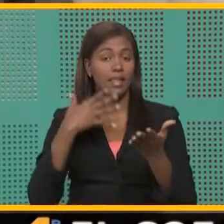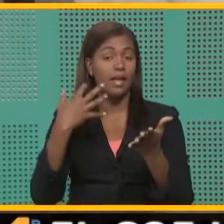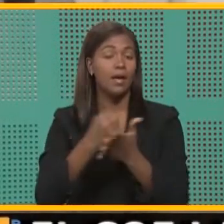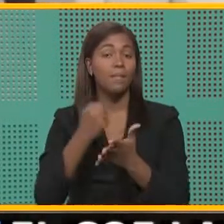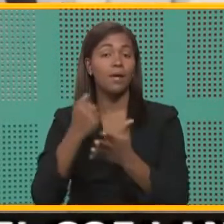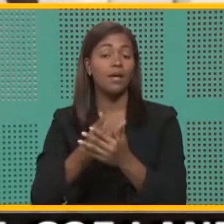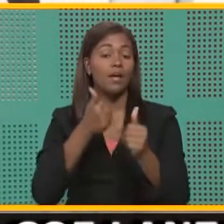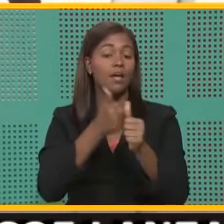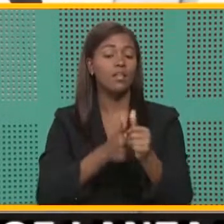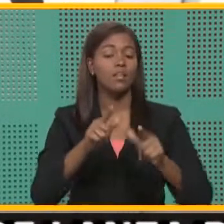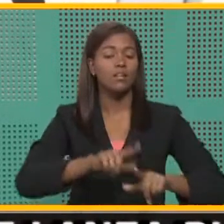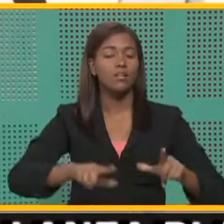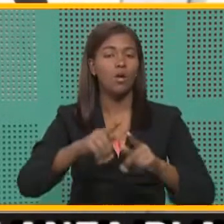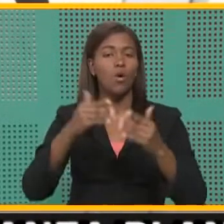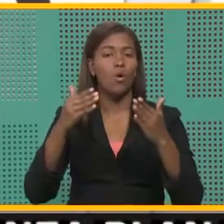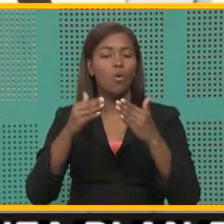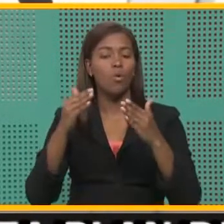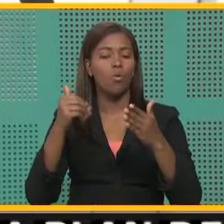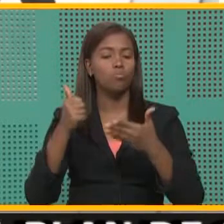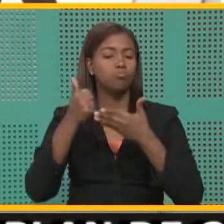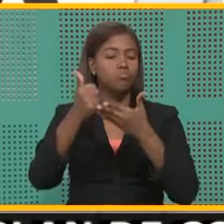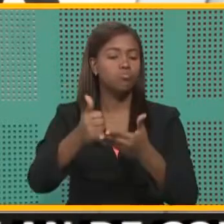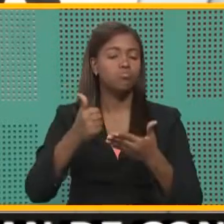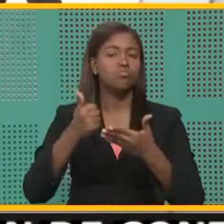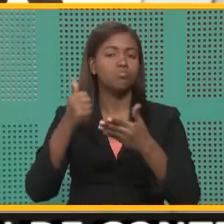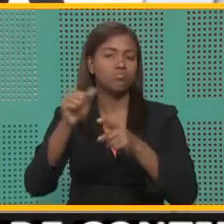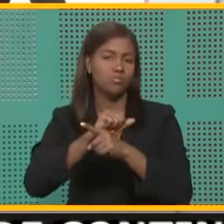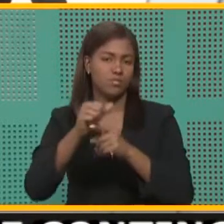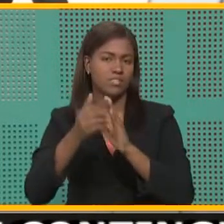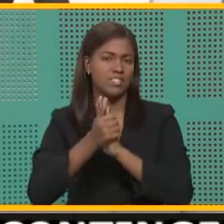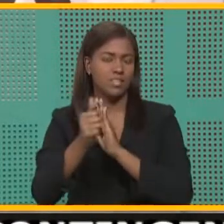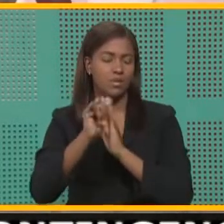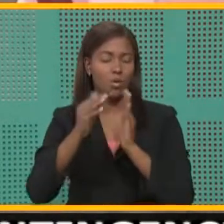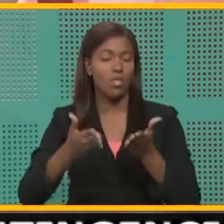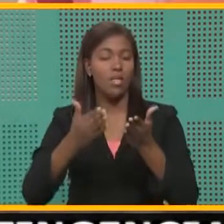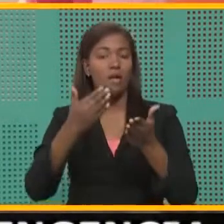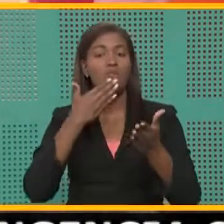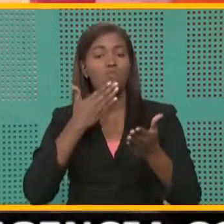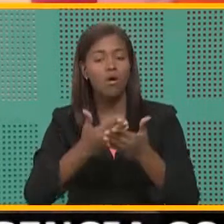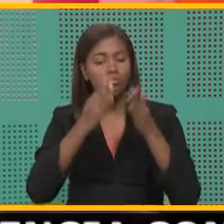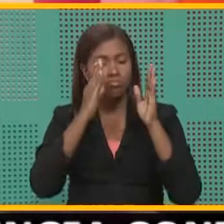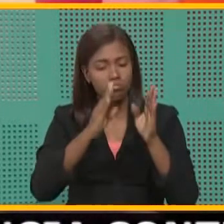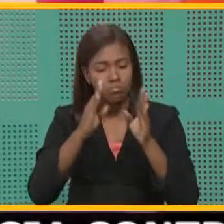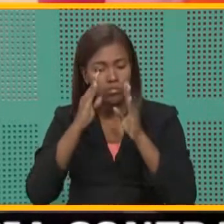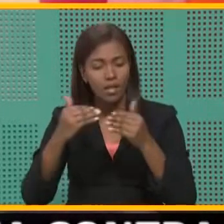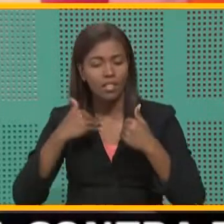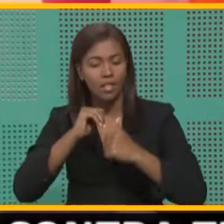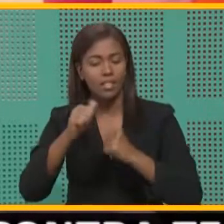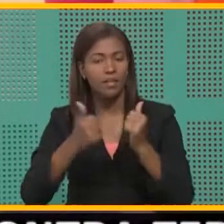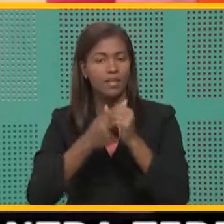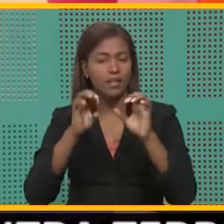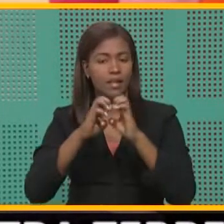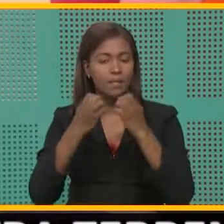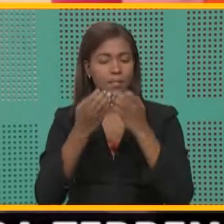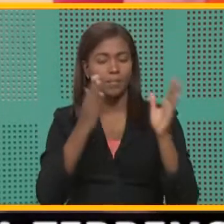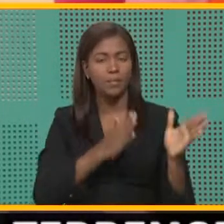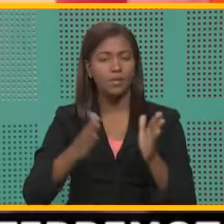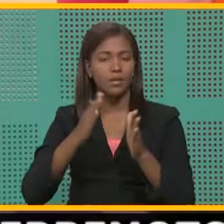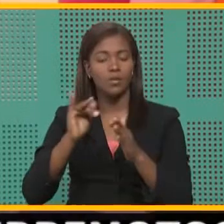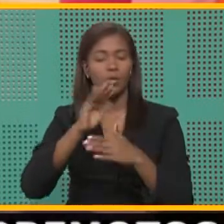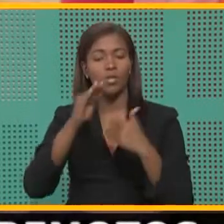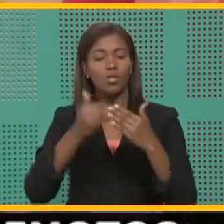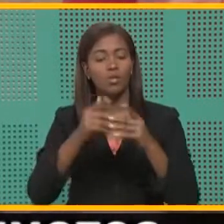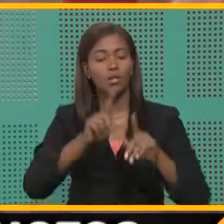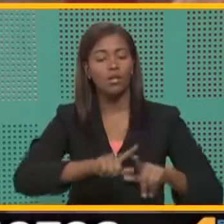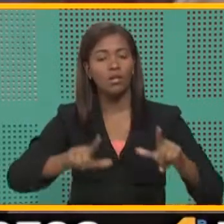aprovecha cada espacio con fines terapéuticos. Además, ponderó el buen trato que se recibe a través del equipo de la coordinación y de todas